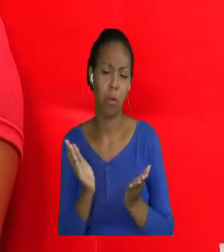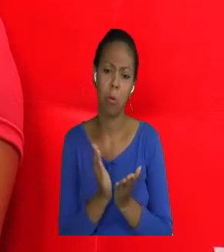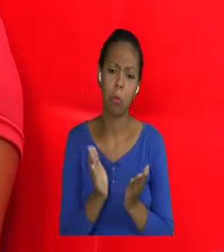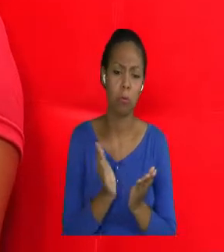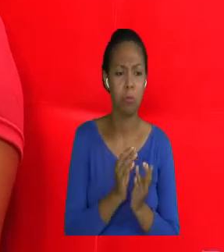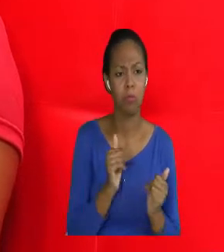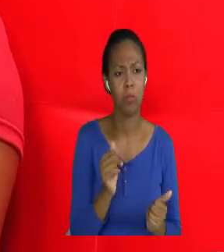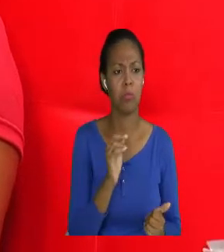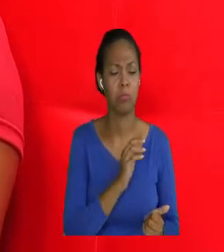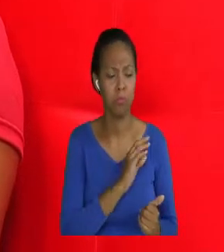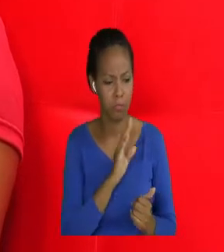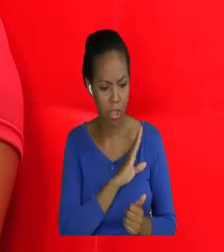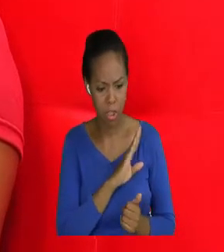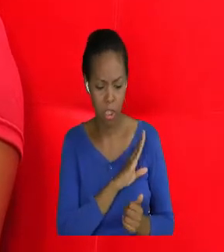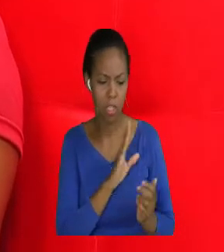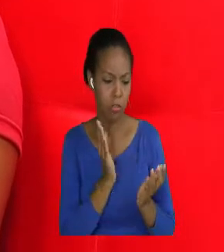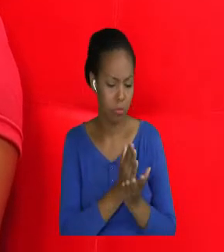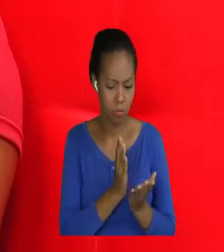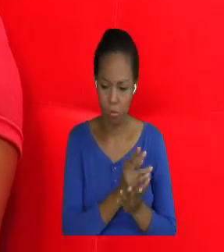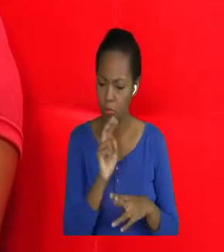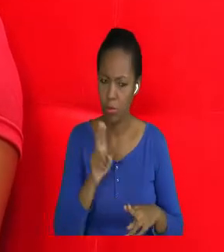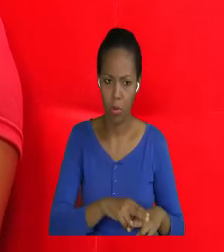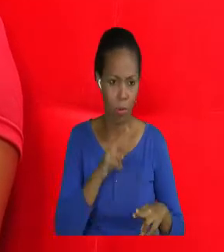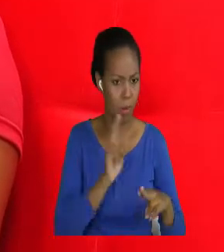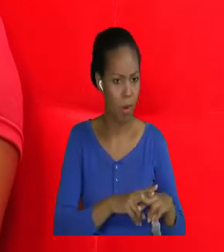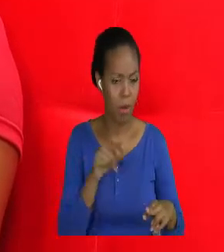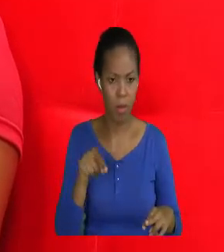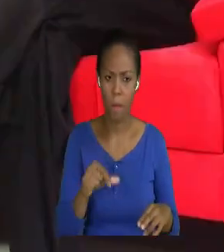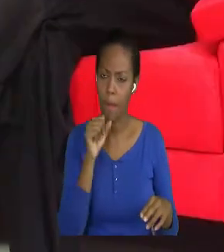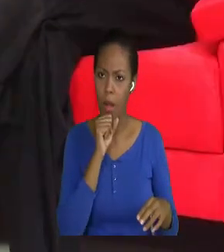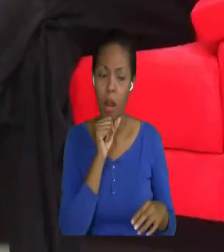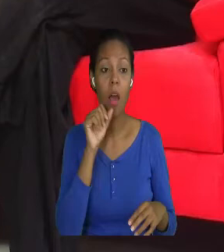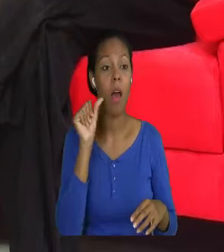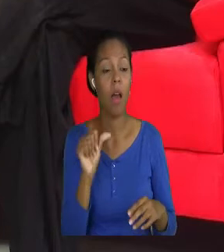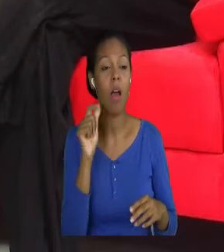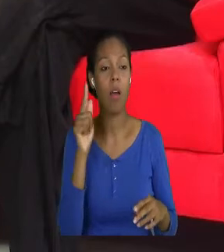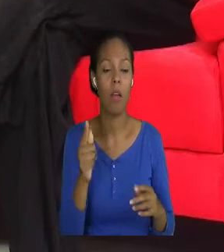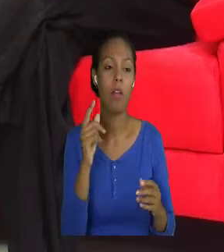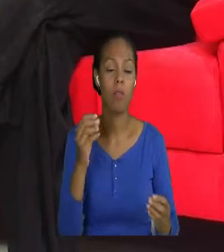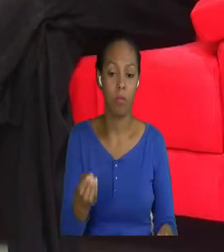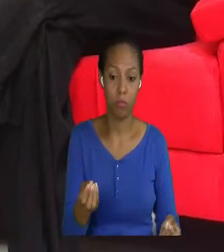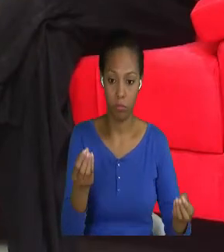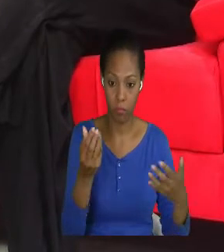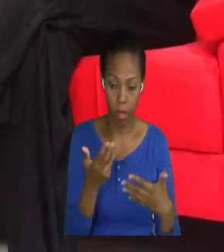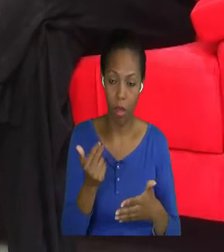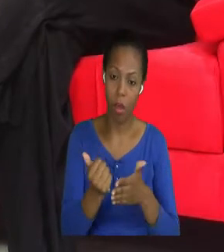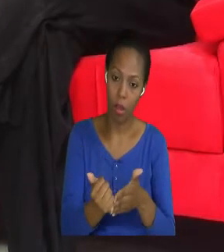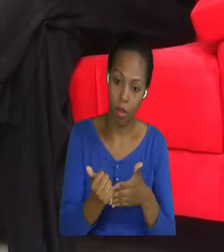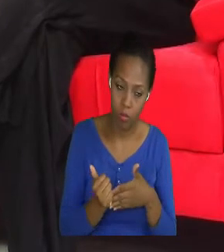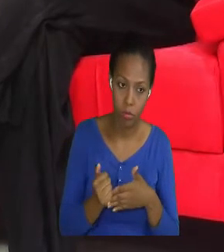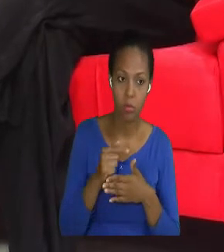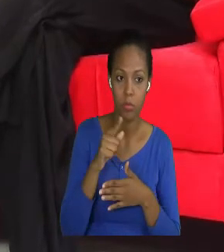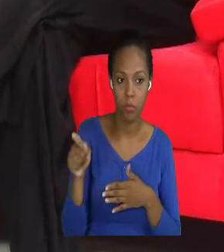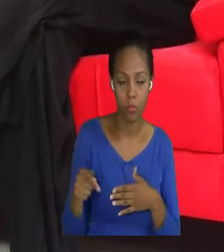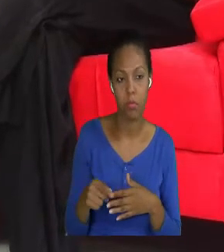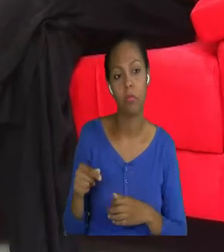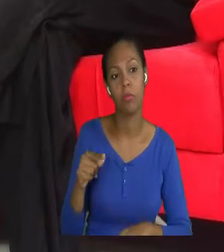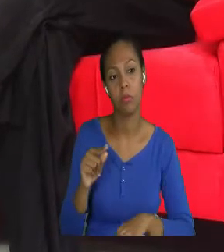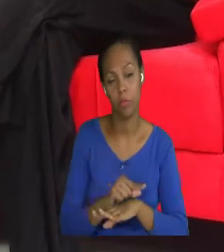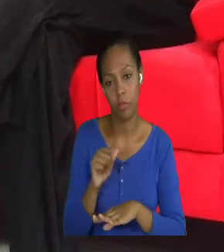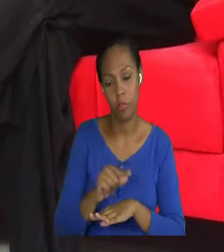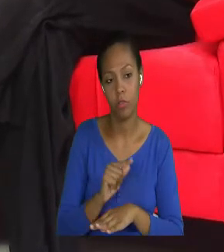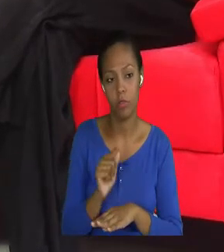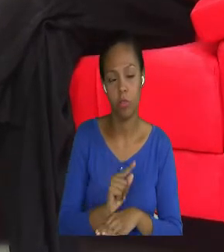de primaria y bachillerato acá en Barranca, y ella nos está colaborando con esta noble causa que se llama la Fundación